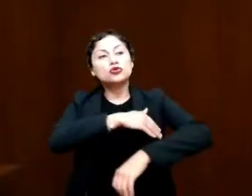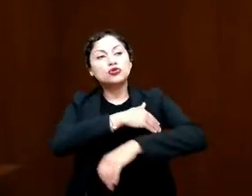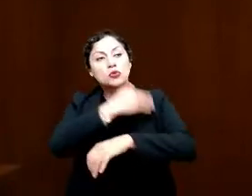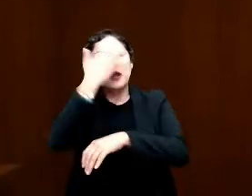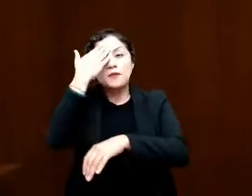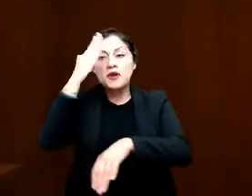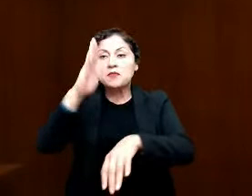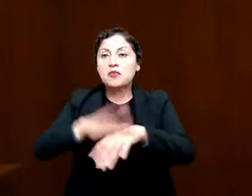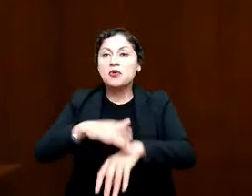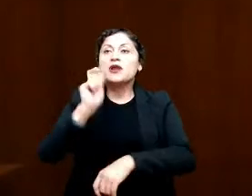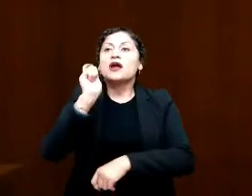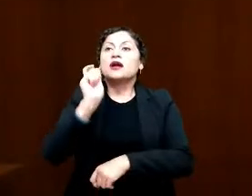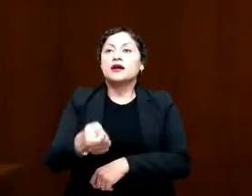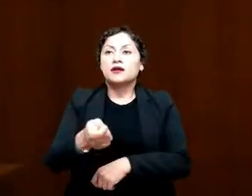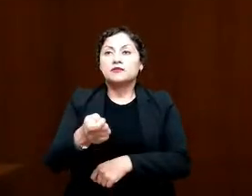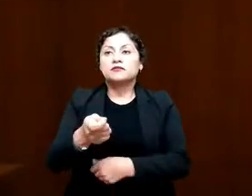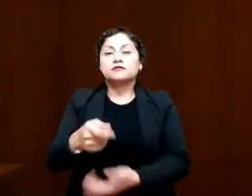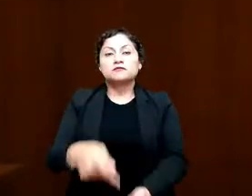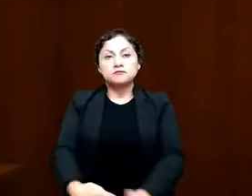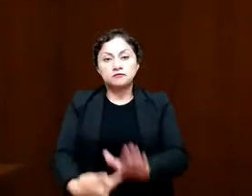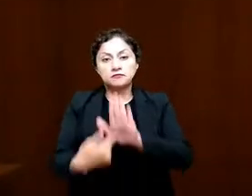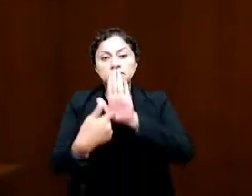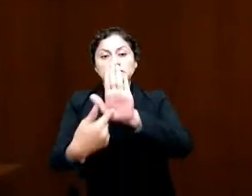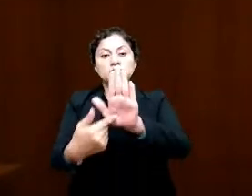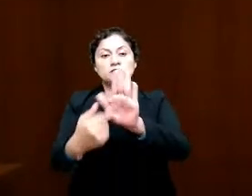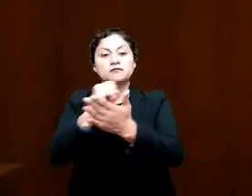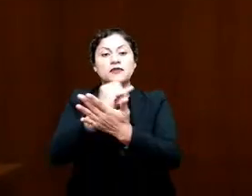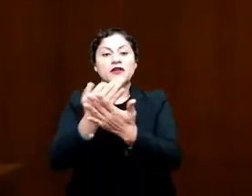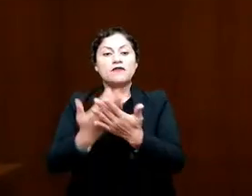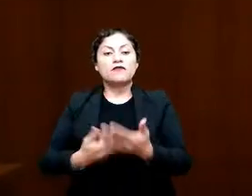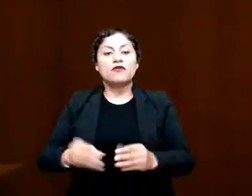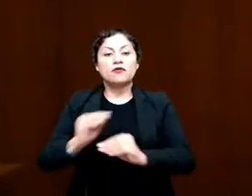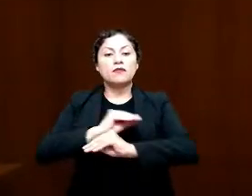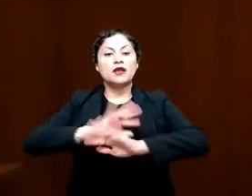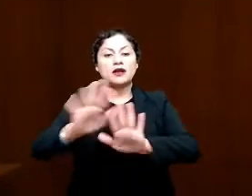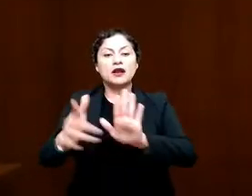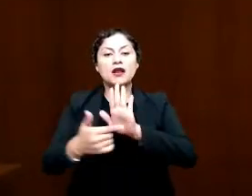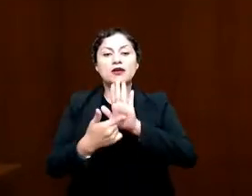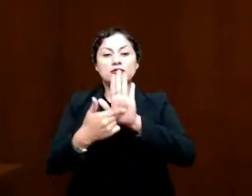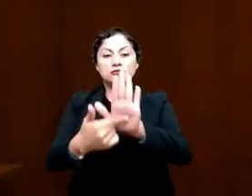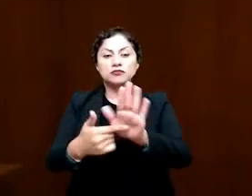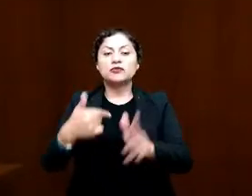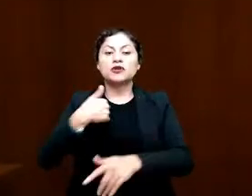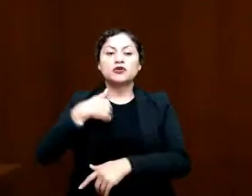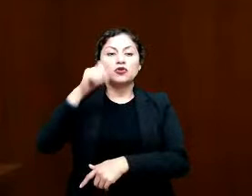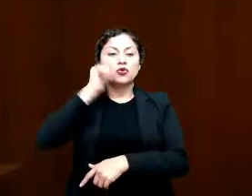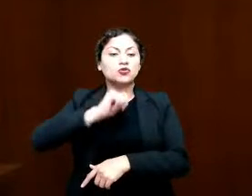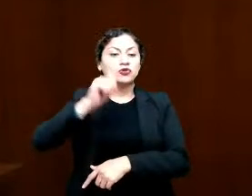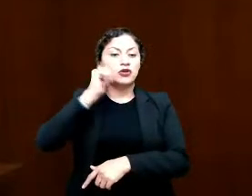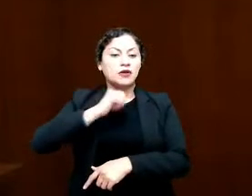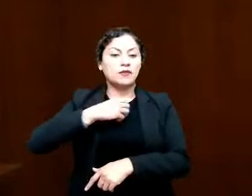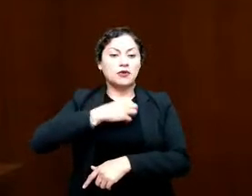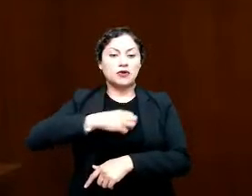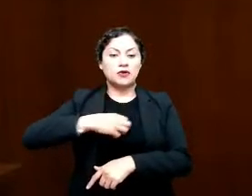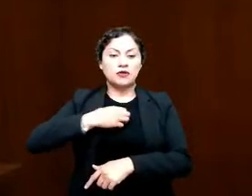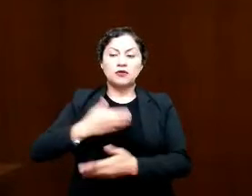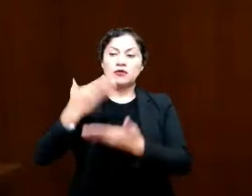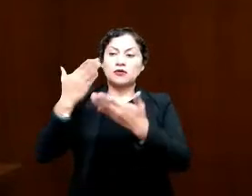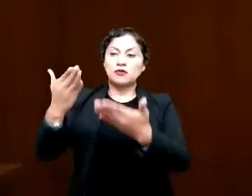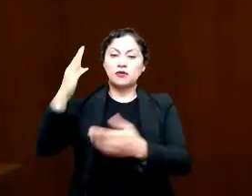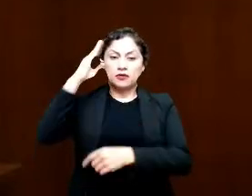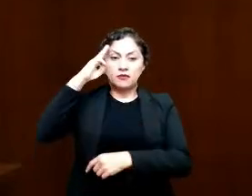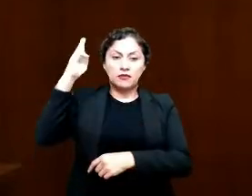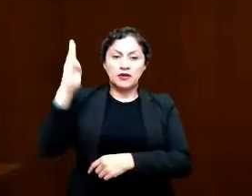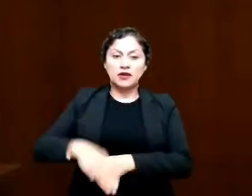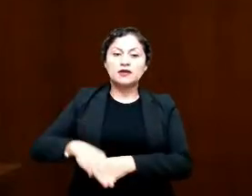Y algún es con esta rendición del informe, con las cuentas claras, y celebro siempre la actitud demócrata del profesor Maulilio